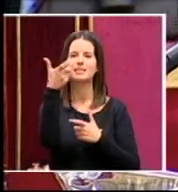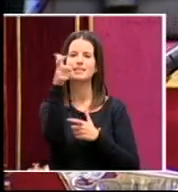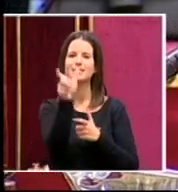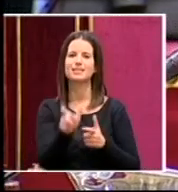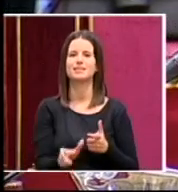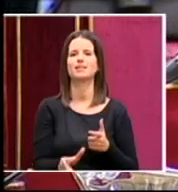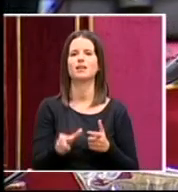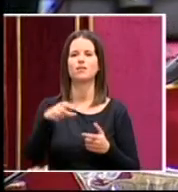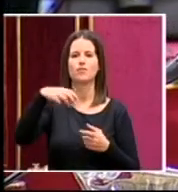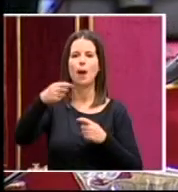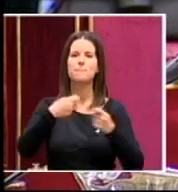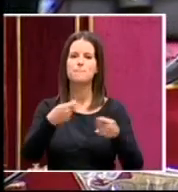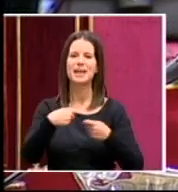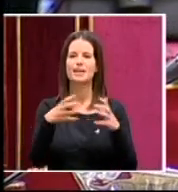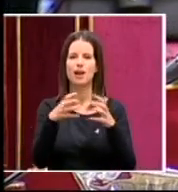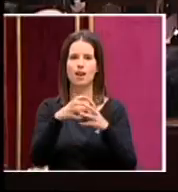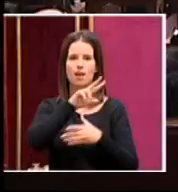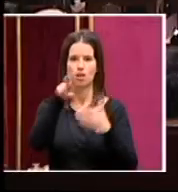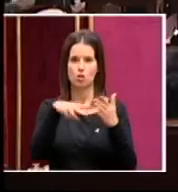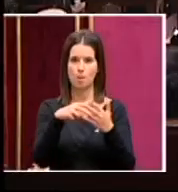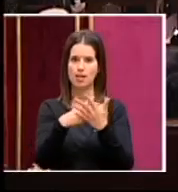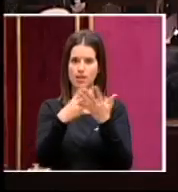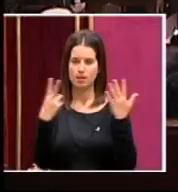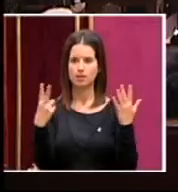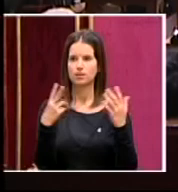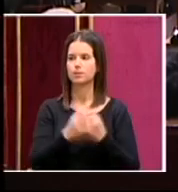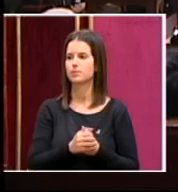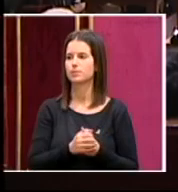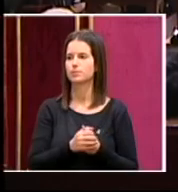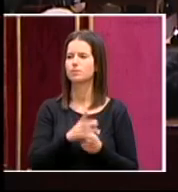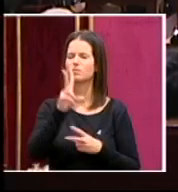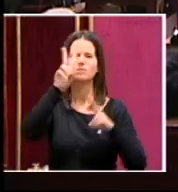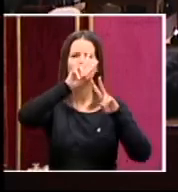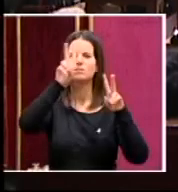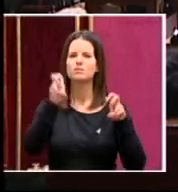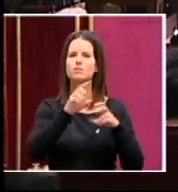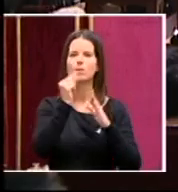Granada 2017. Sobre este punto,